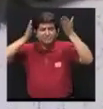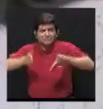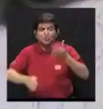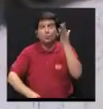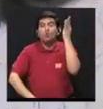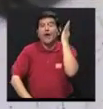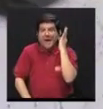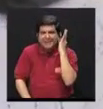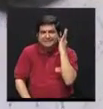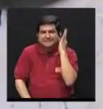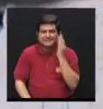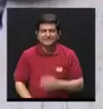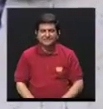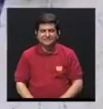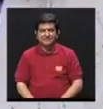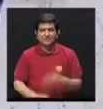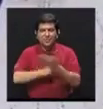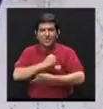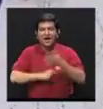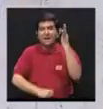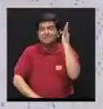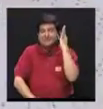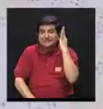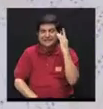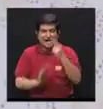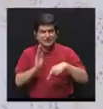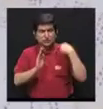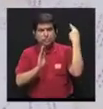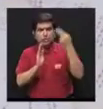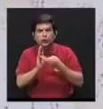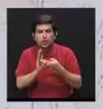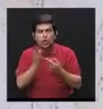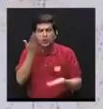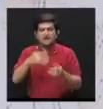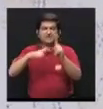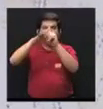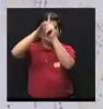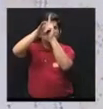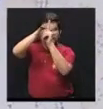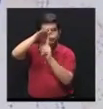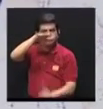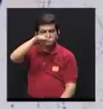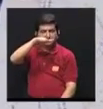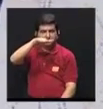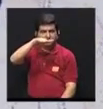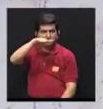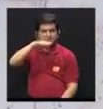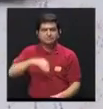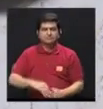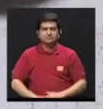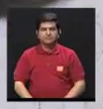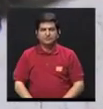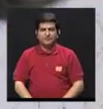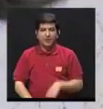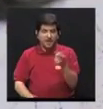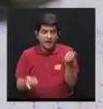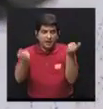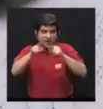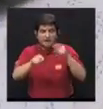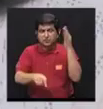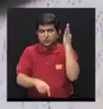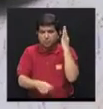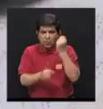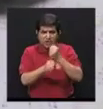son campesinas. Y el rol, es un rol que está muy invisibilizado, el rol de la mujer en el medio